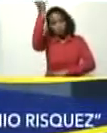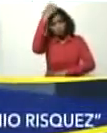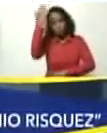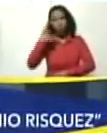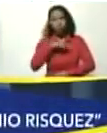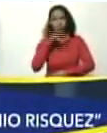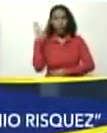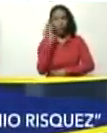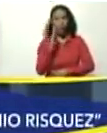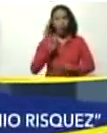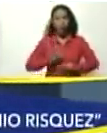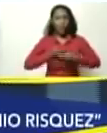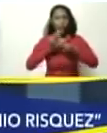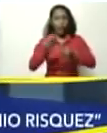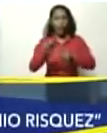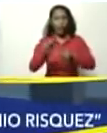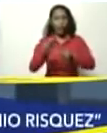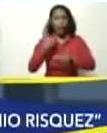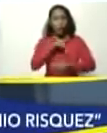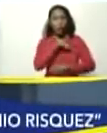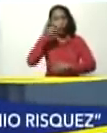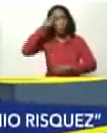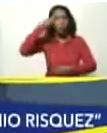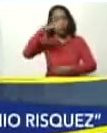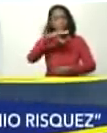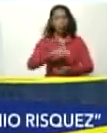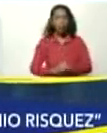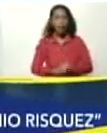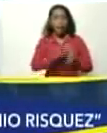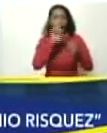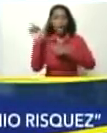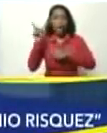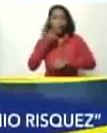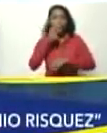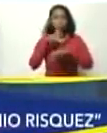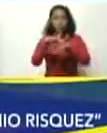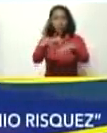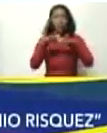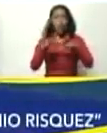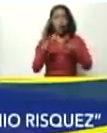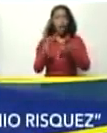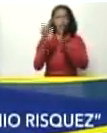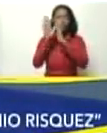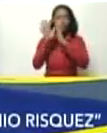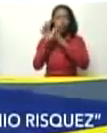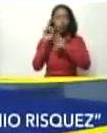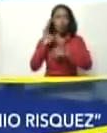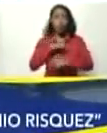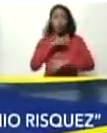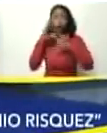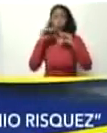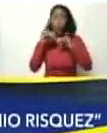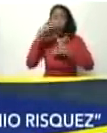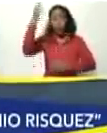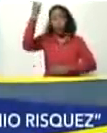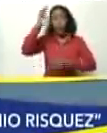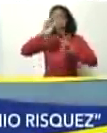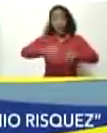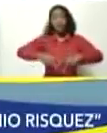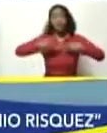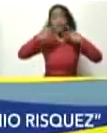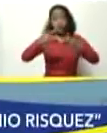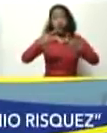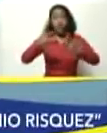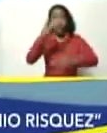venido a entregarle a nuestro pueblo estas hermosas instalaciones. Y estamos hablando de la reinauguración